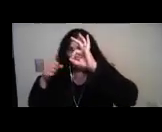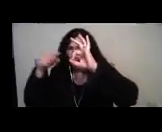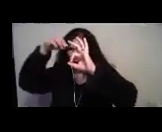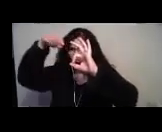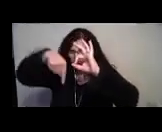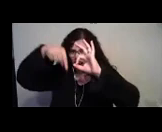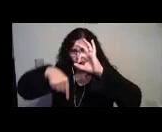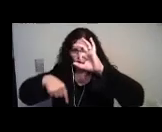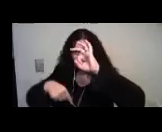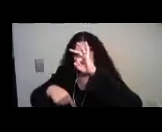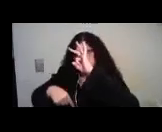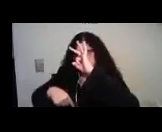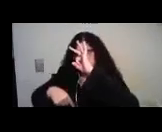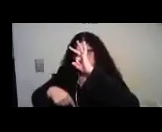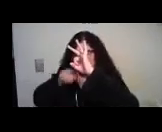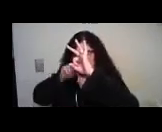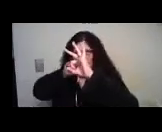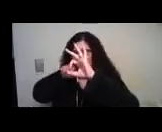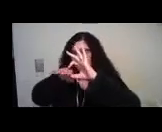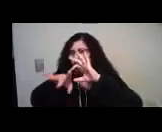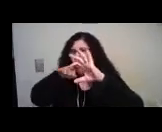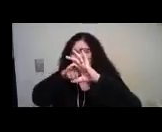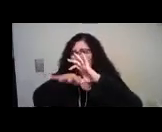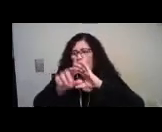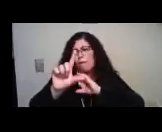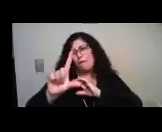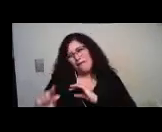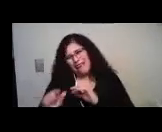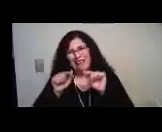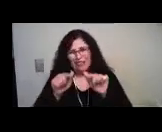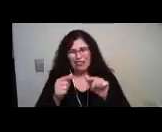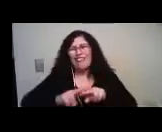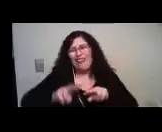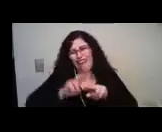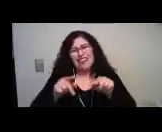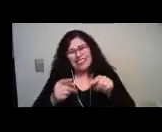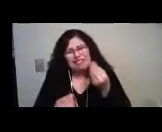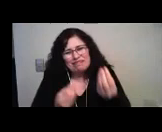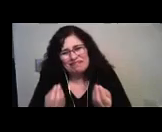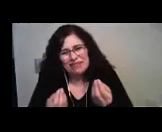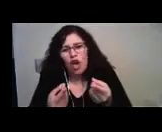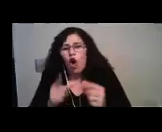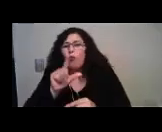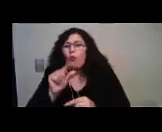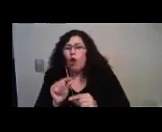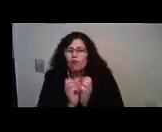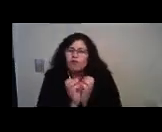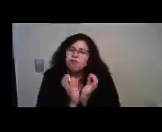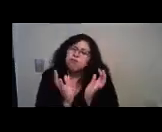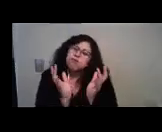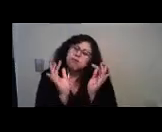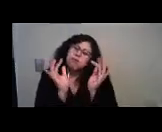arterial para el desplazamiento del flujo sanguíneo, ¿ya? Y eso lo que va provocando es un pequeño déficit de